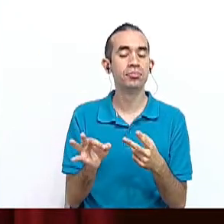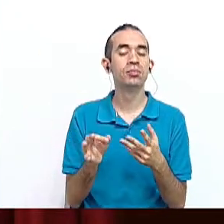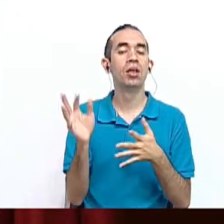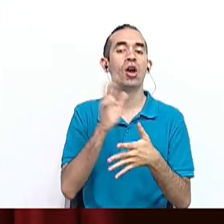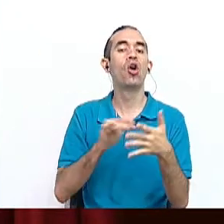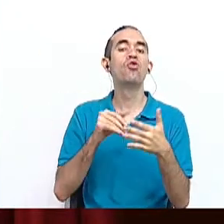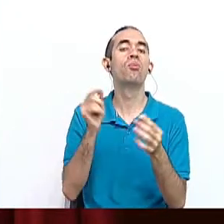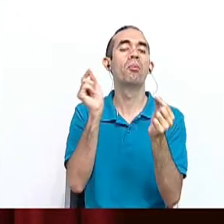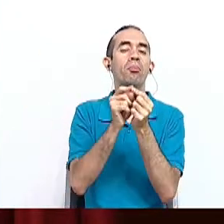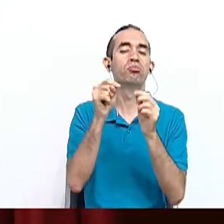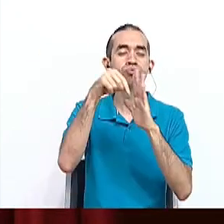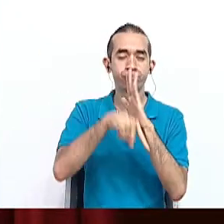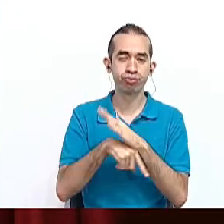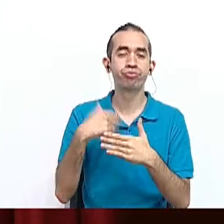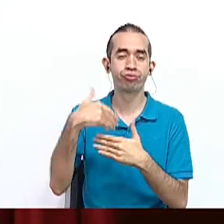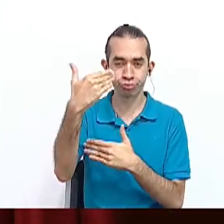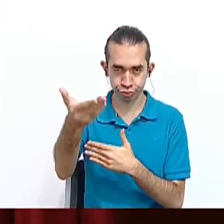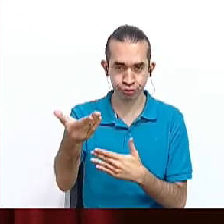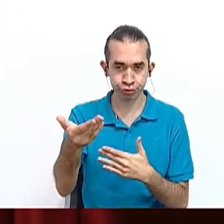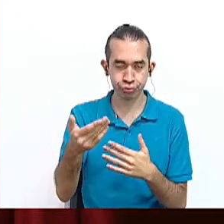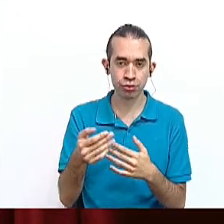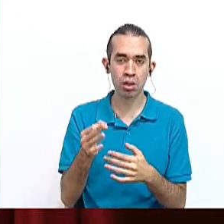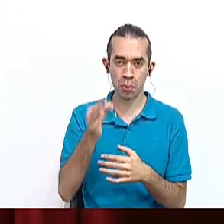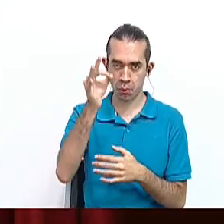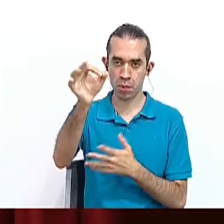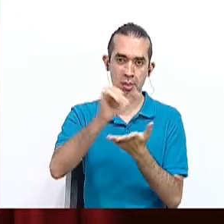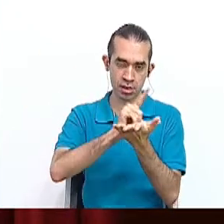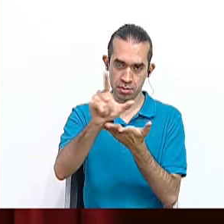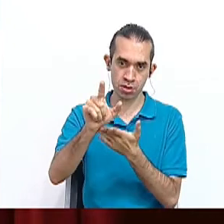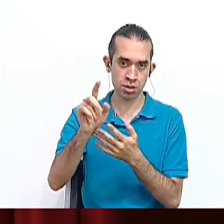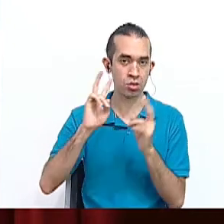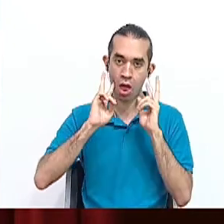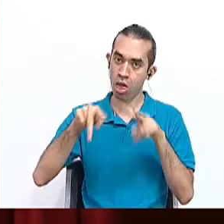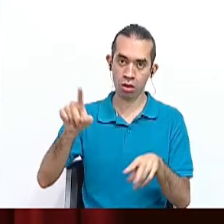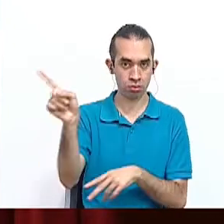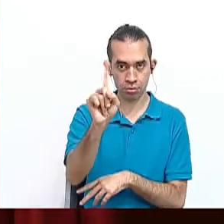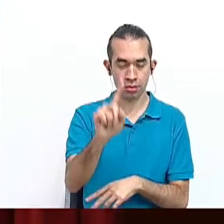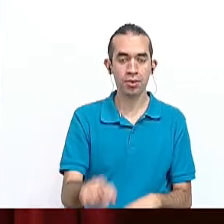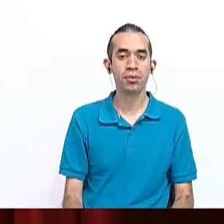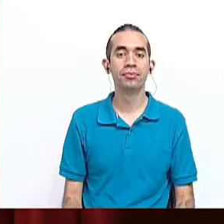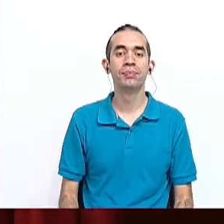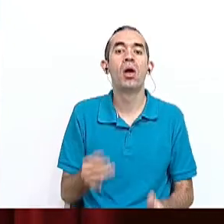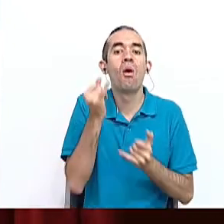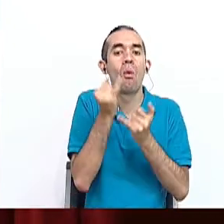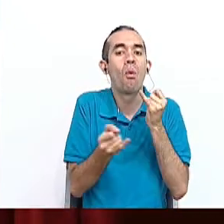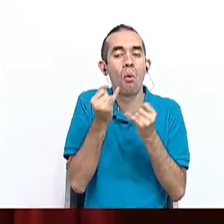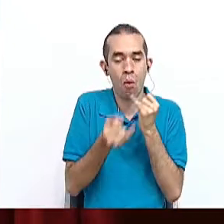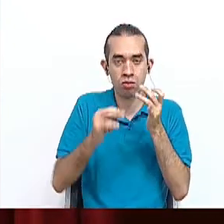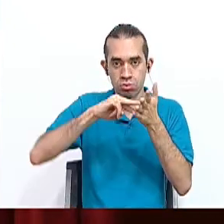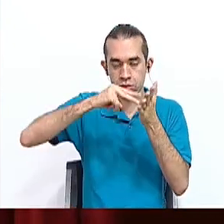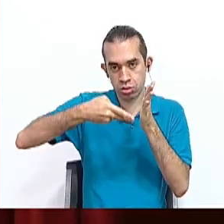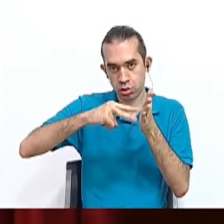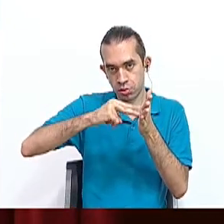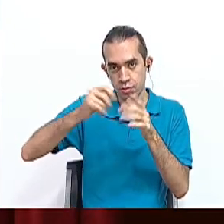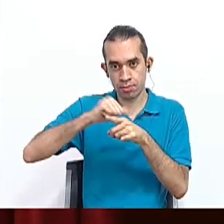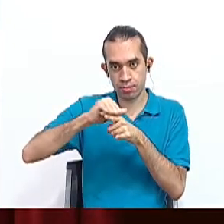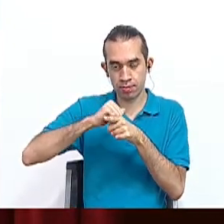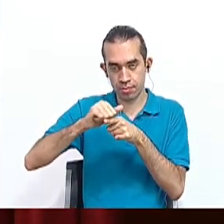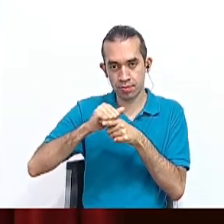con más detalle en las próximas lecciones. No se las pierdan. Vamos con el último concepto para el